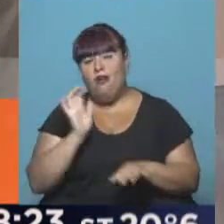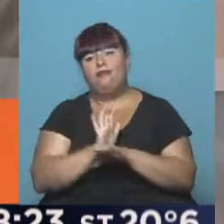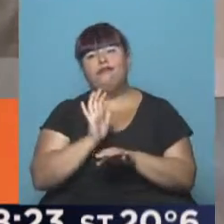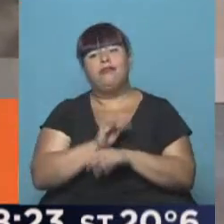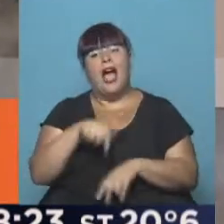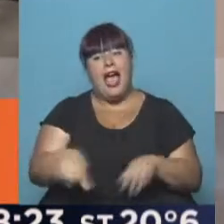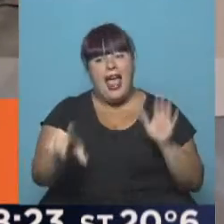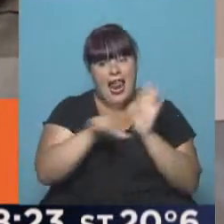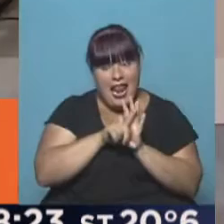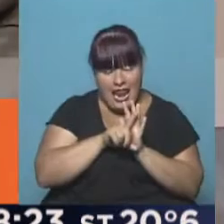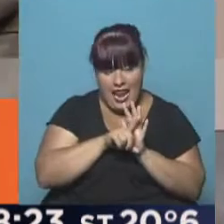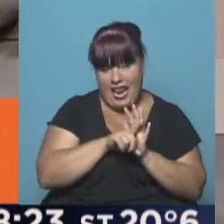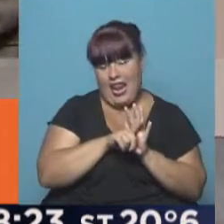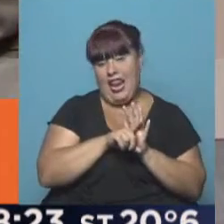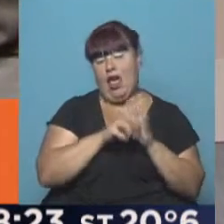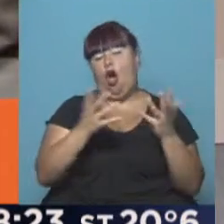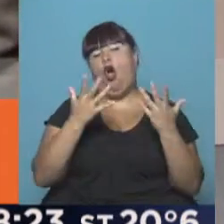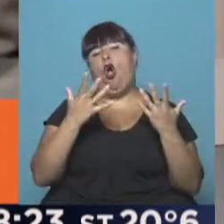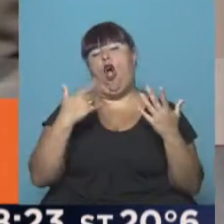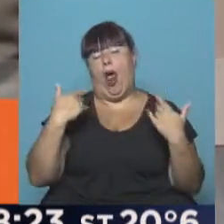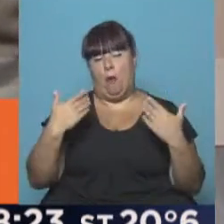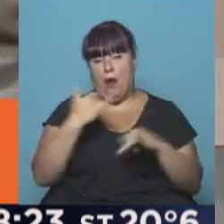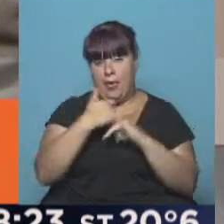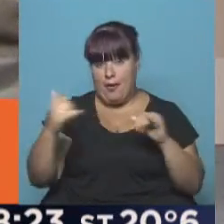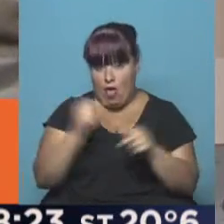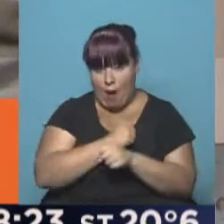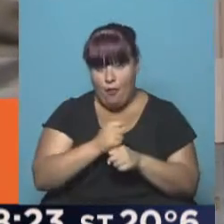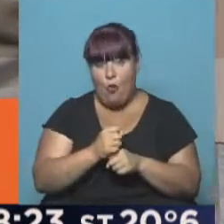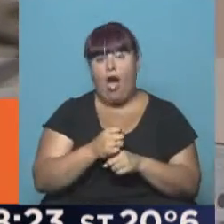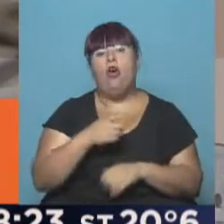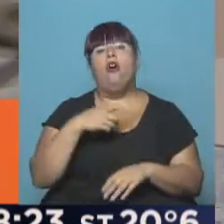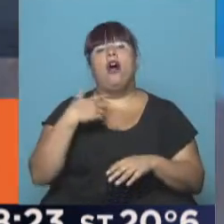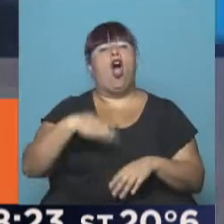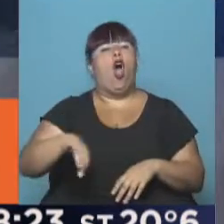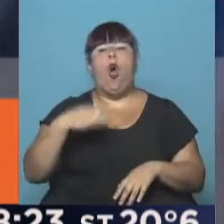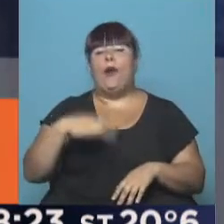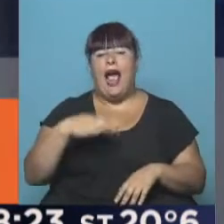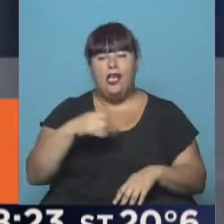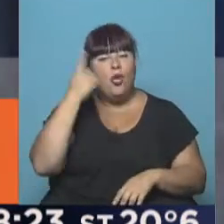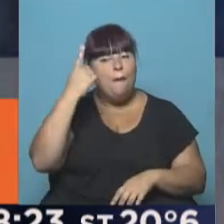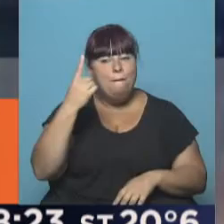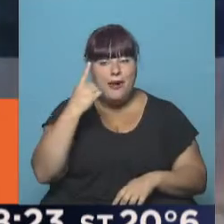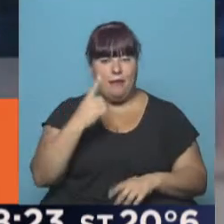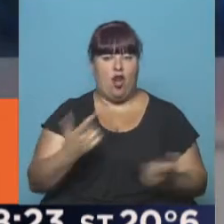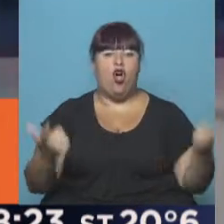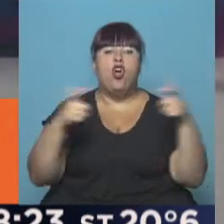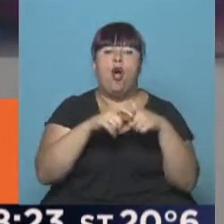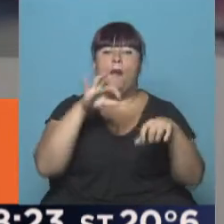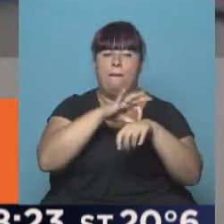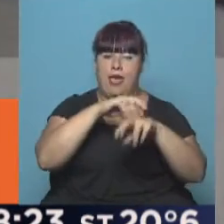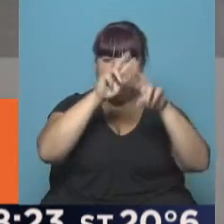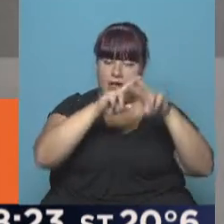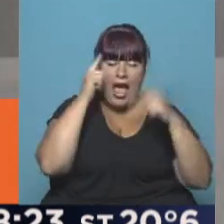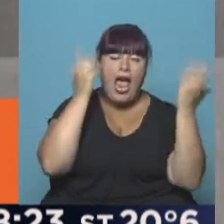esta ley que esperemos que podamos darle media sanción es obligar a que primero haya una comisión médica